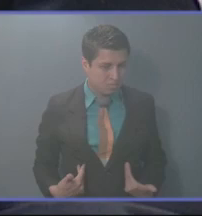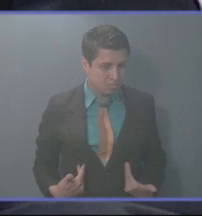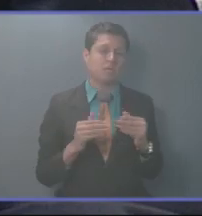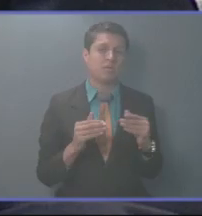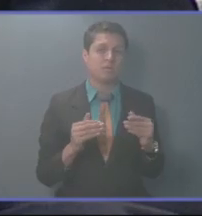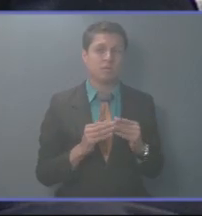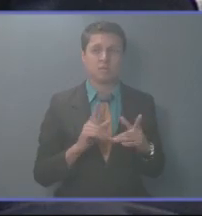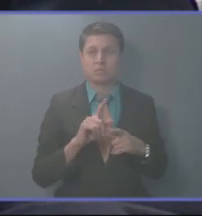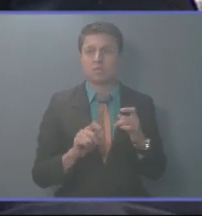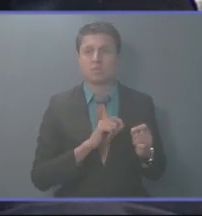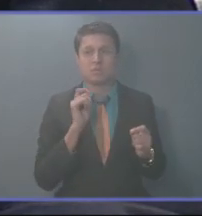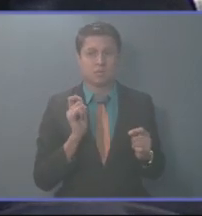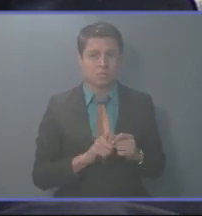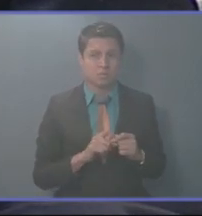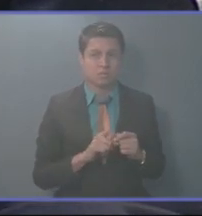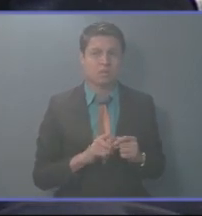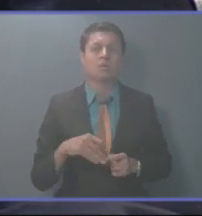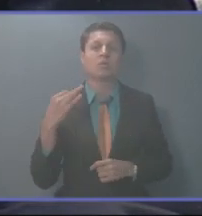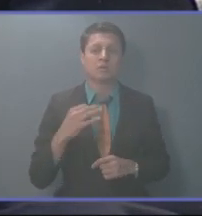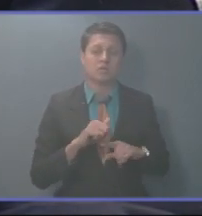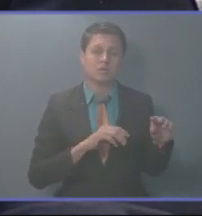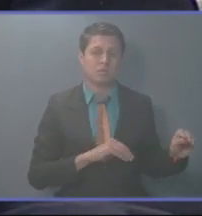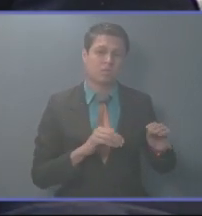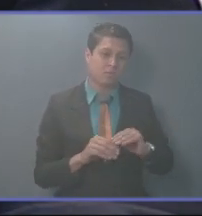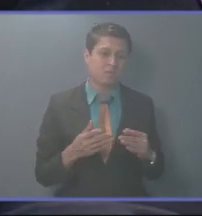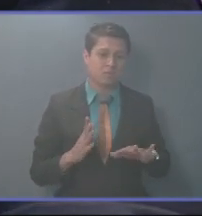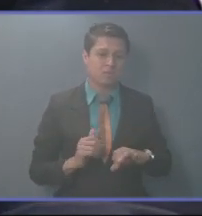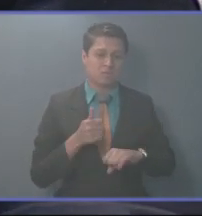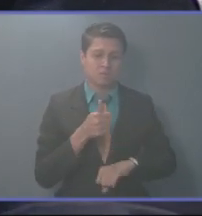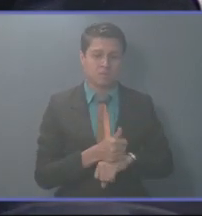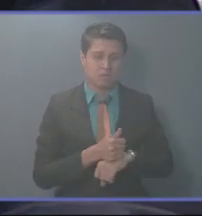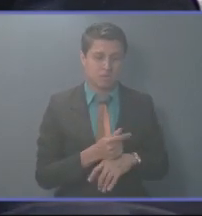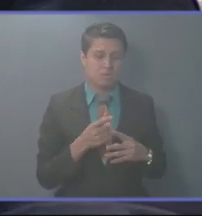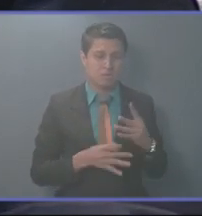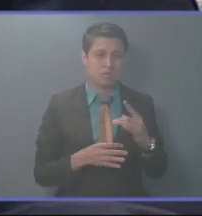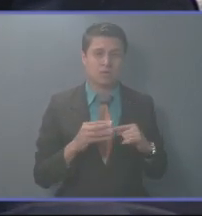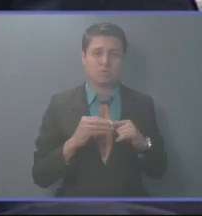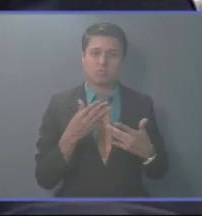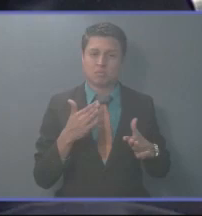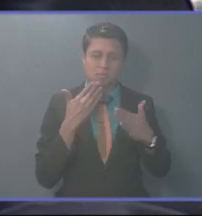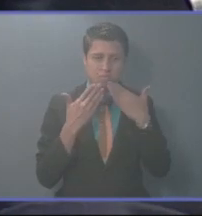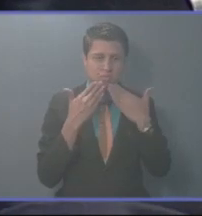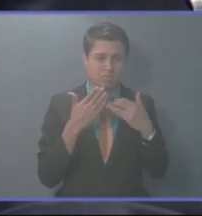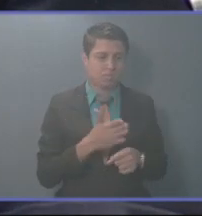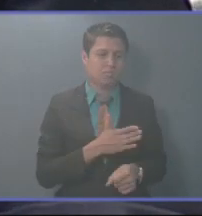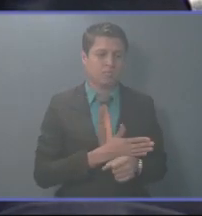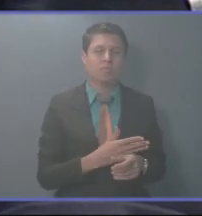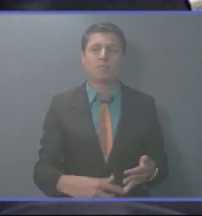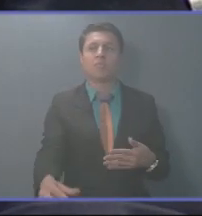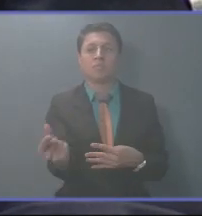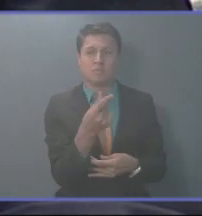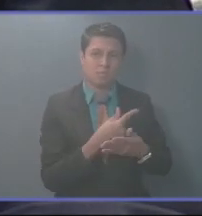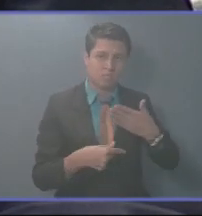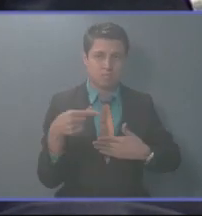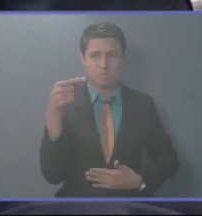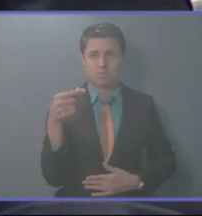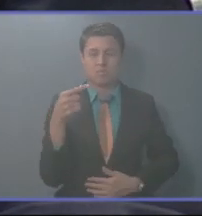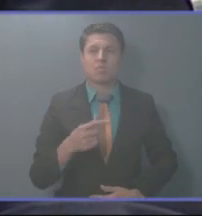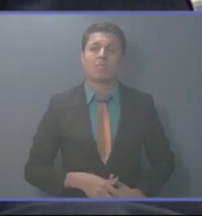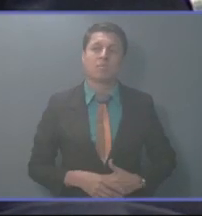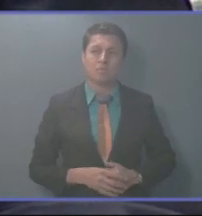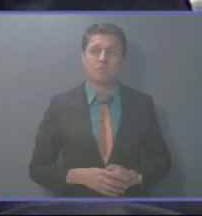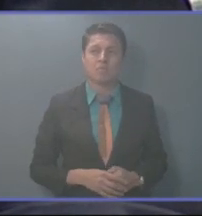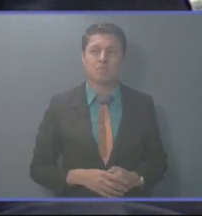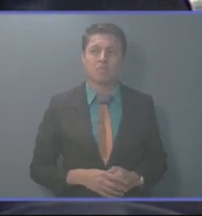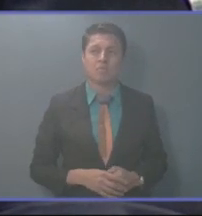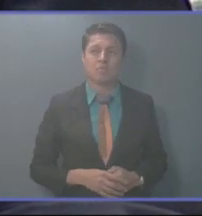ser imprescriptibles, deberán ser juzgados conforme a las leyes preexistentes. G. Principio de